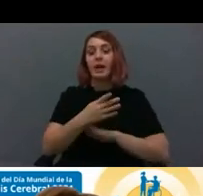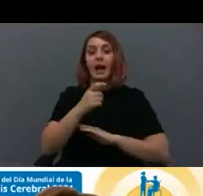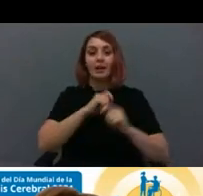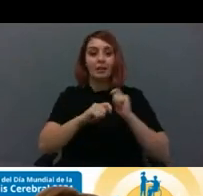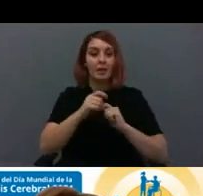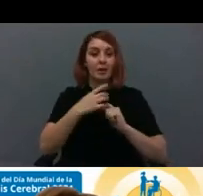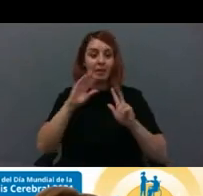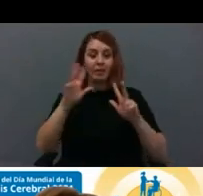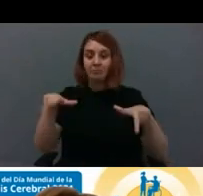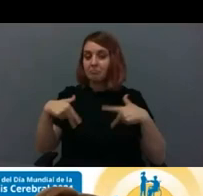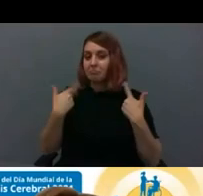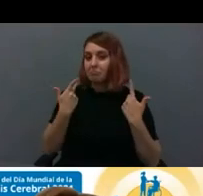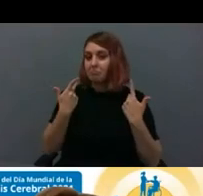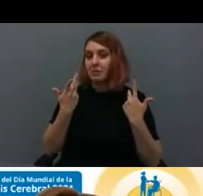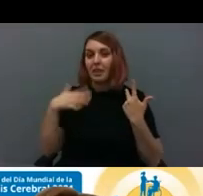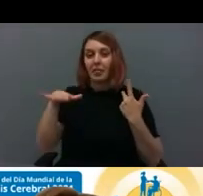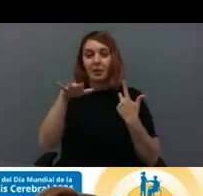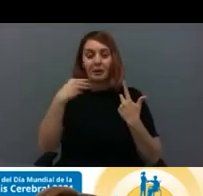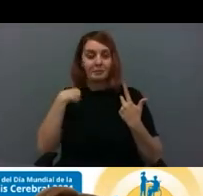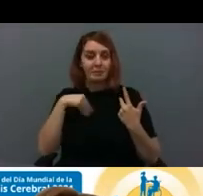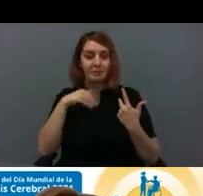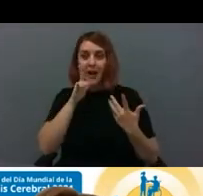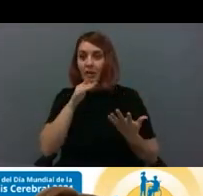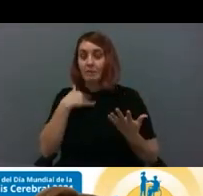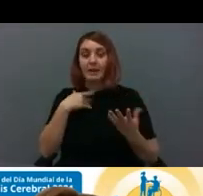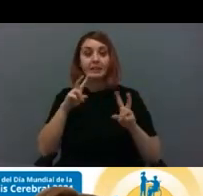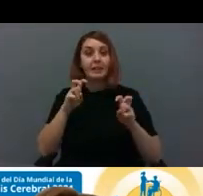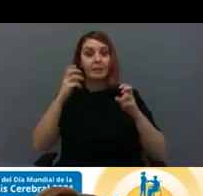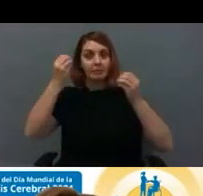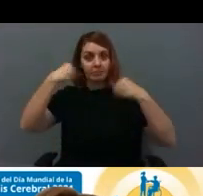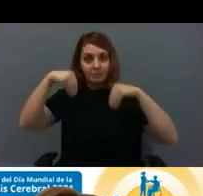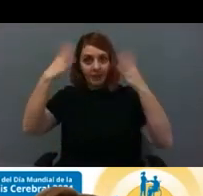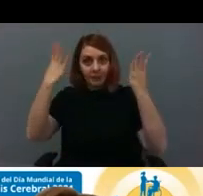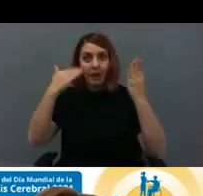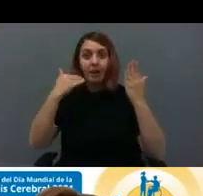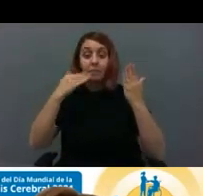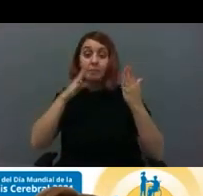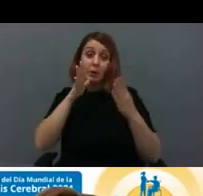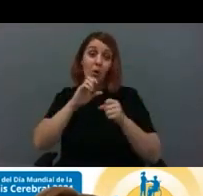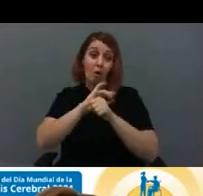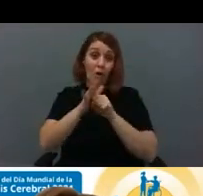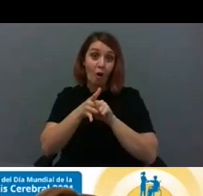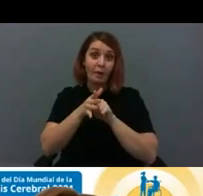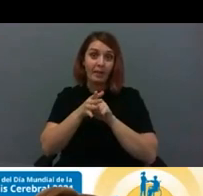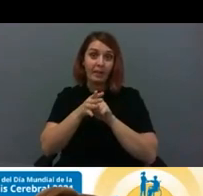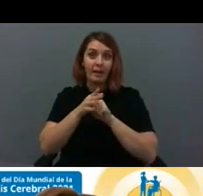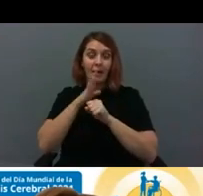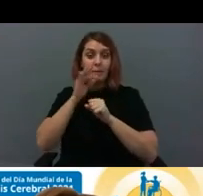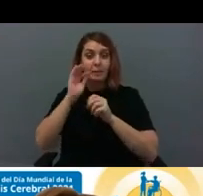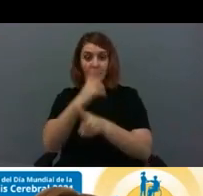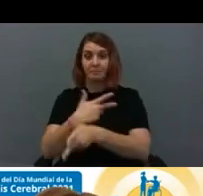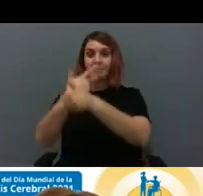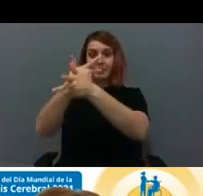te permite espacios como este y además el mundo virtual que nos ha traído el COVID, ¿no? De poder verte a través de la